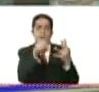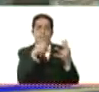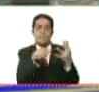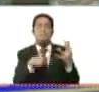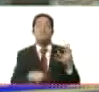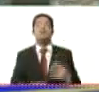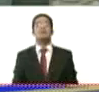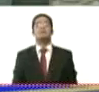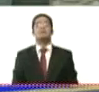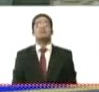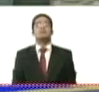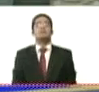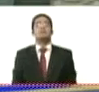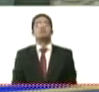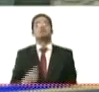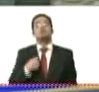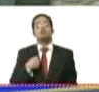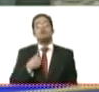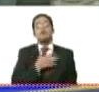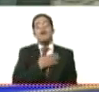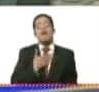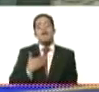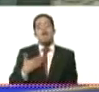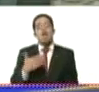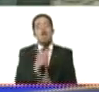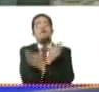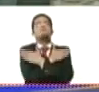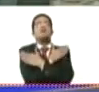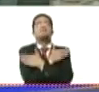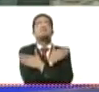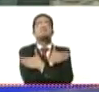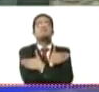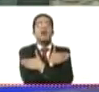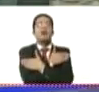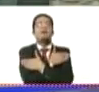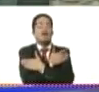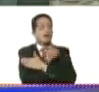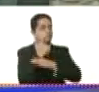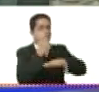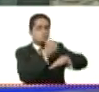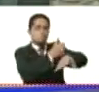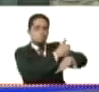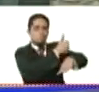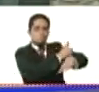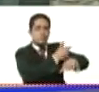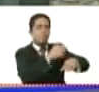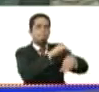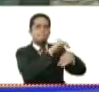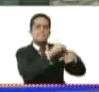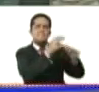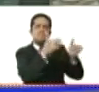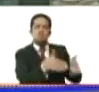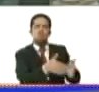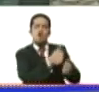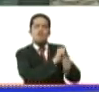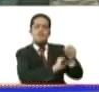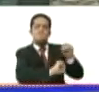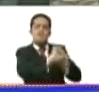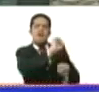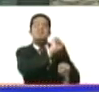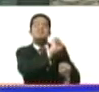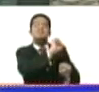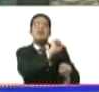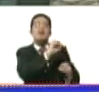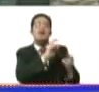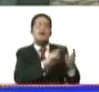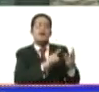Quiero felicitar al Estado Mayor Superior, al Ministro de la Defensa, General Padrino, a